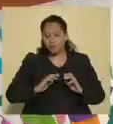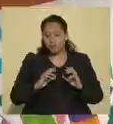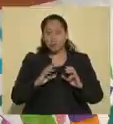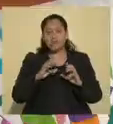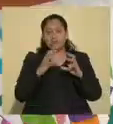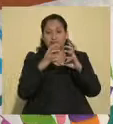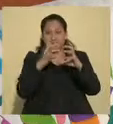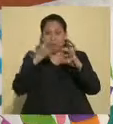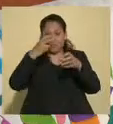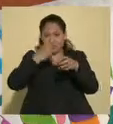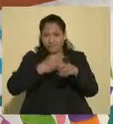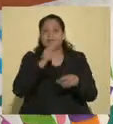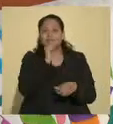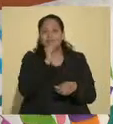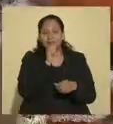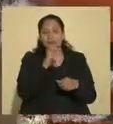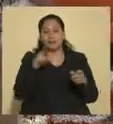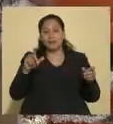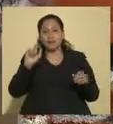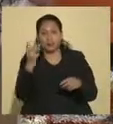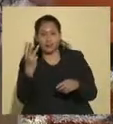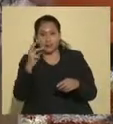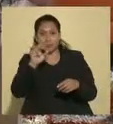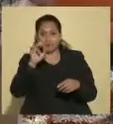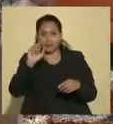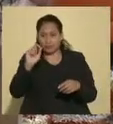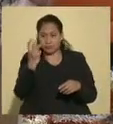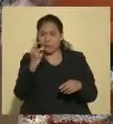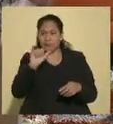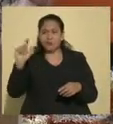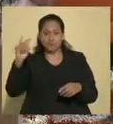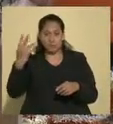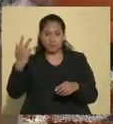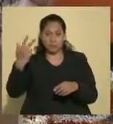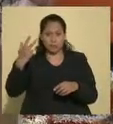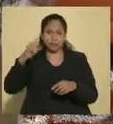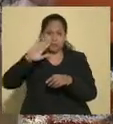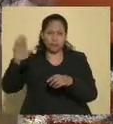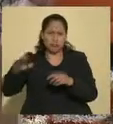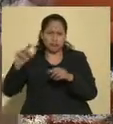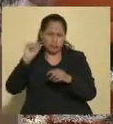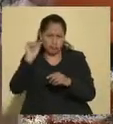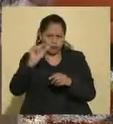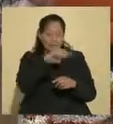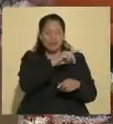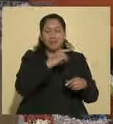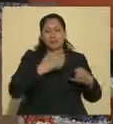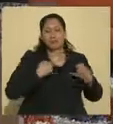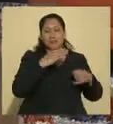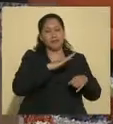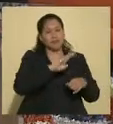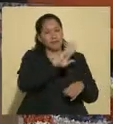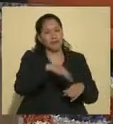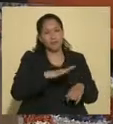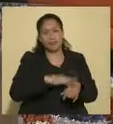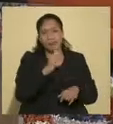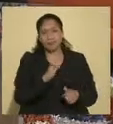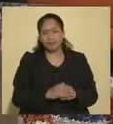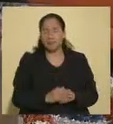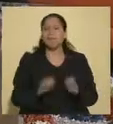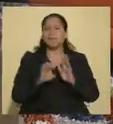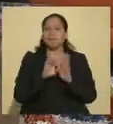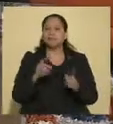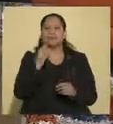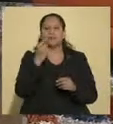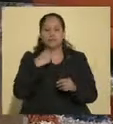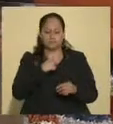en edad de 23 a 28 años. Ok. Es muy... Doctora Rosy, regresando a la parte prevención, un papá,